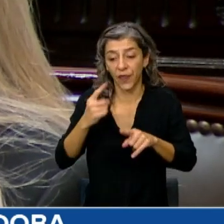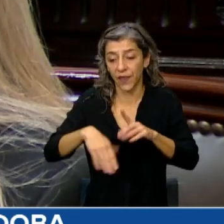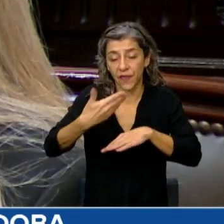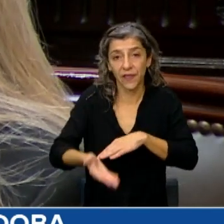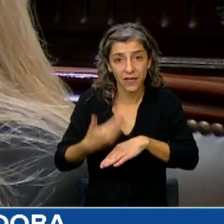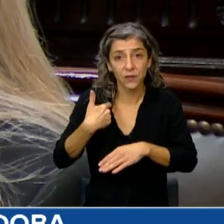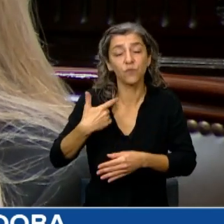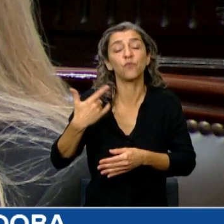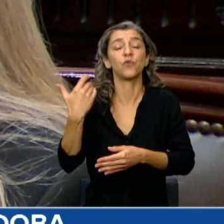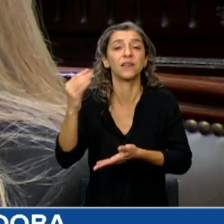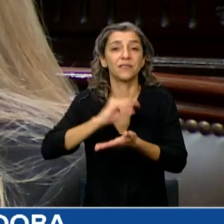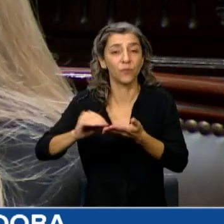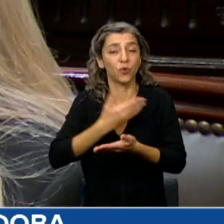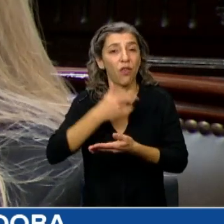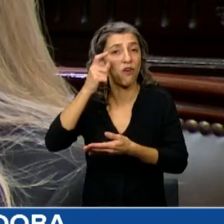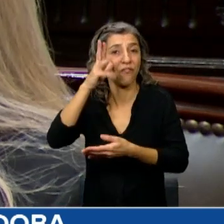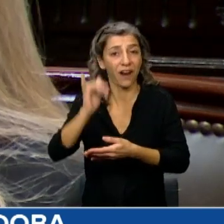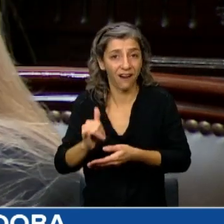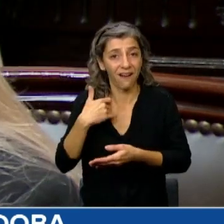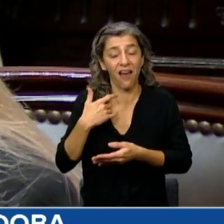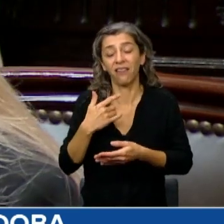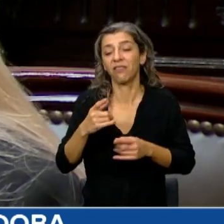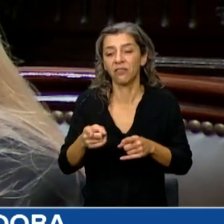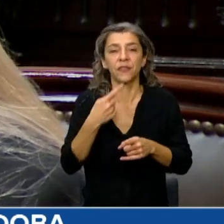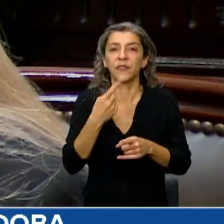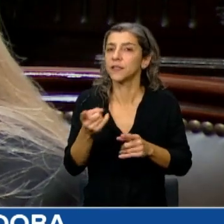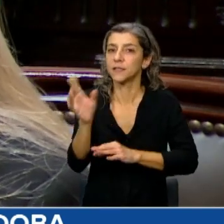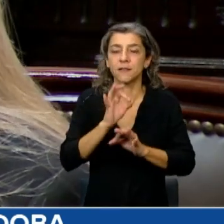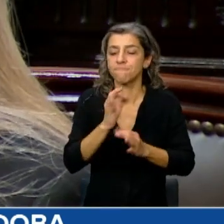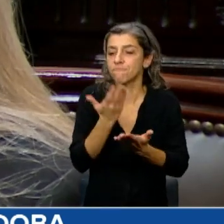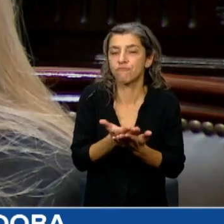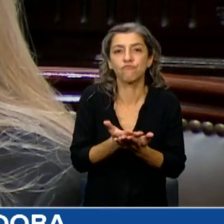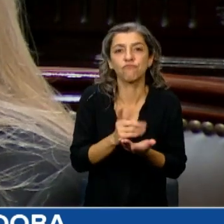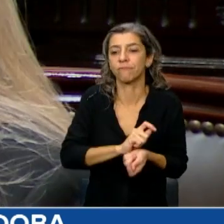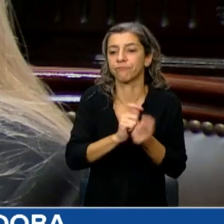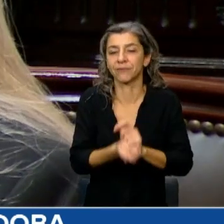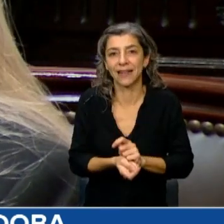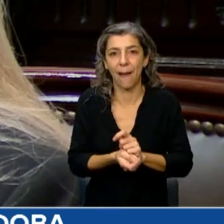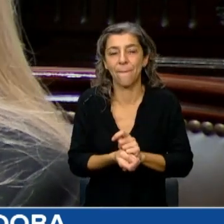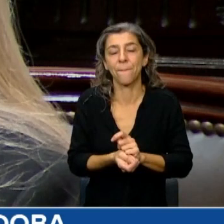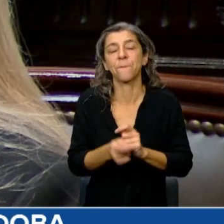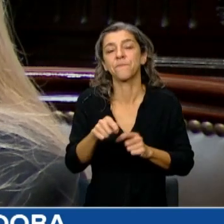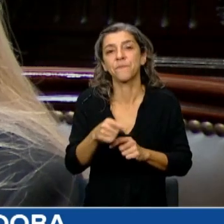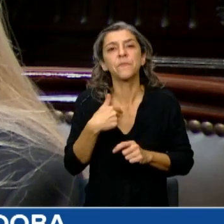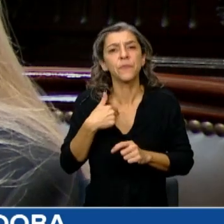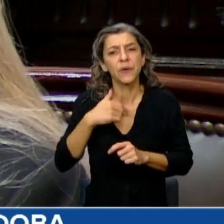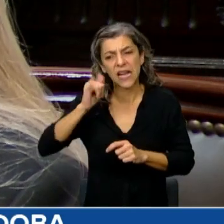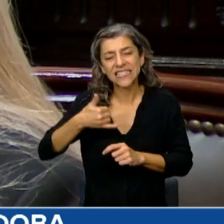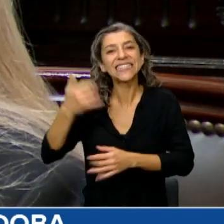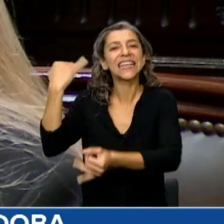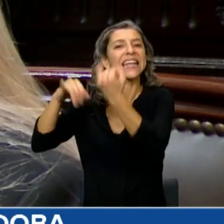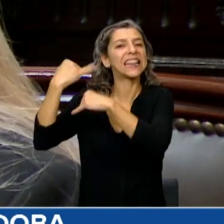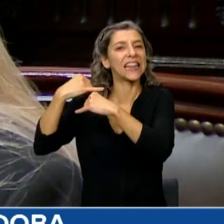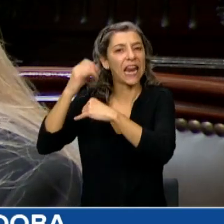diputado Fernández, presenta un proyecto, ya no con esta idea originaria, cambiando algunas variables, condonando sí los intereses,